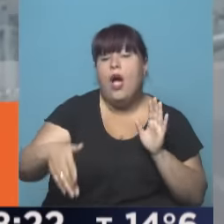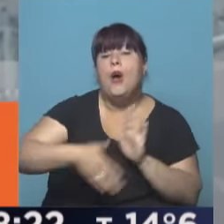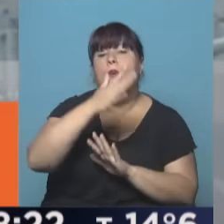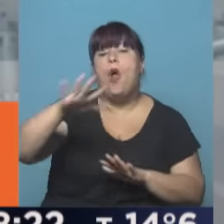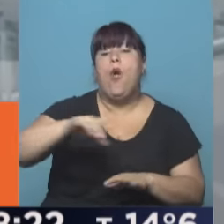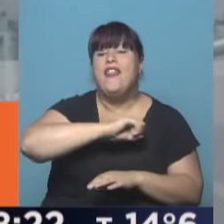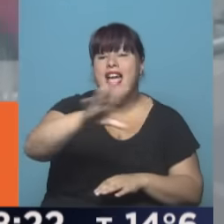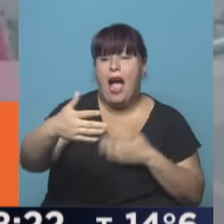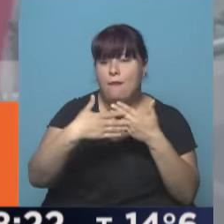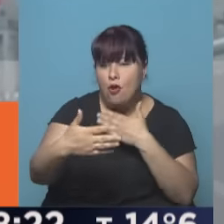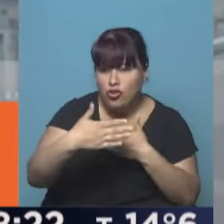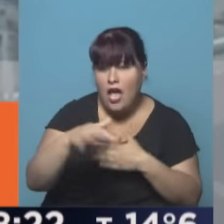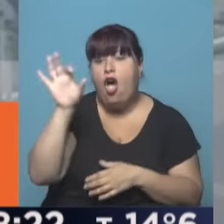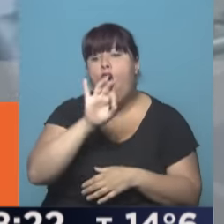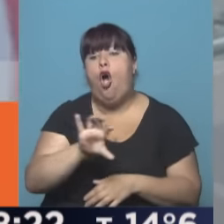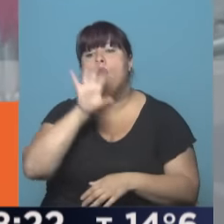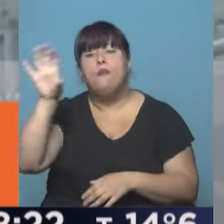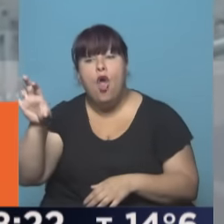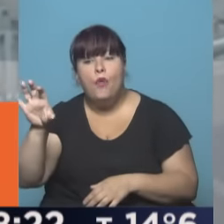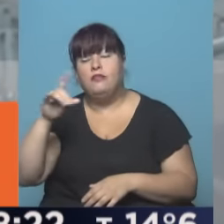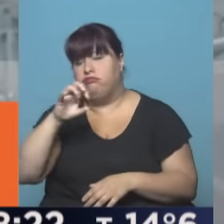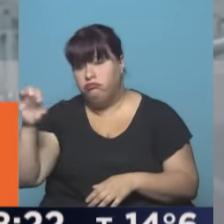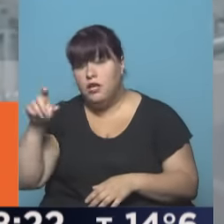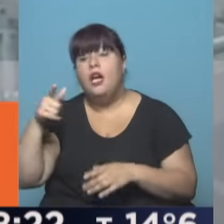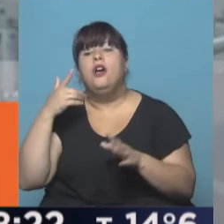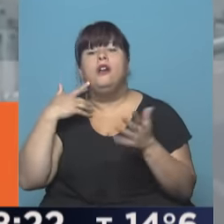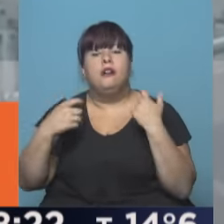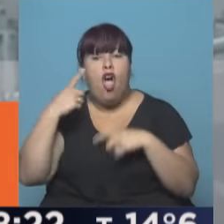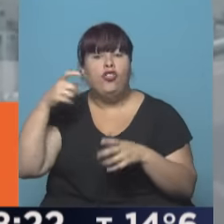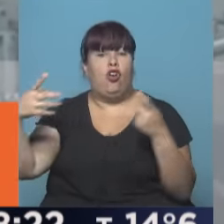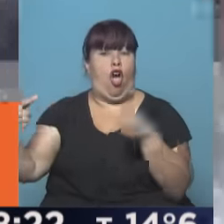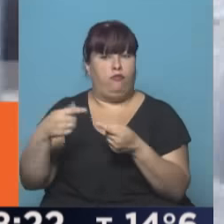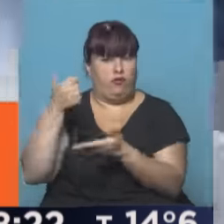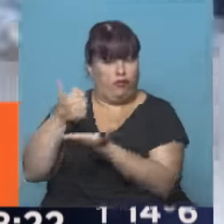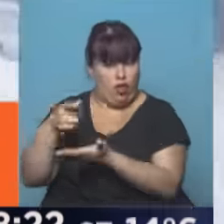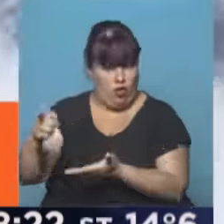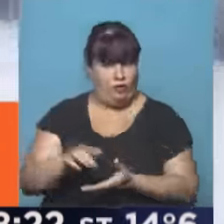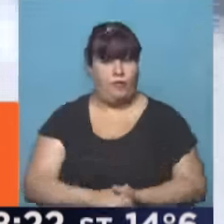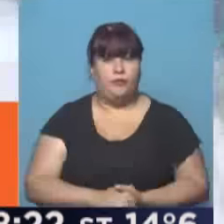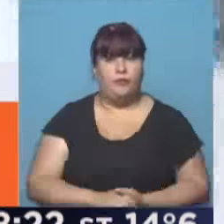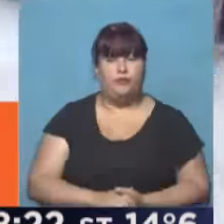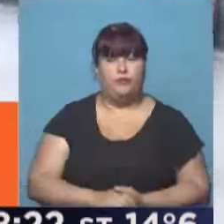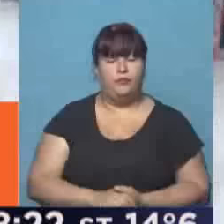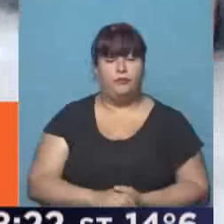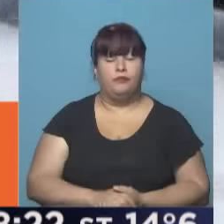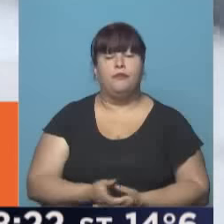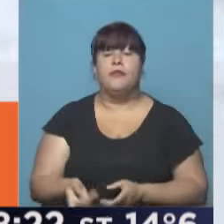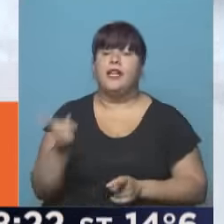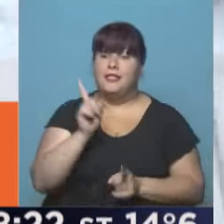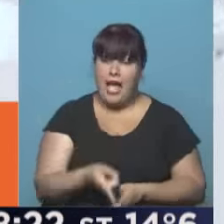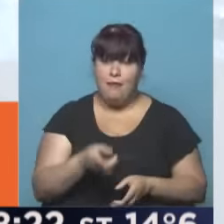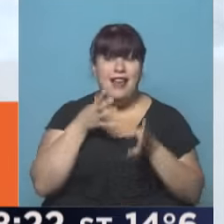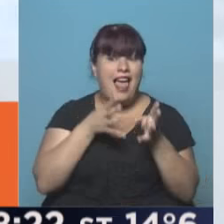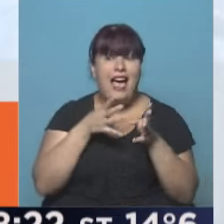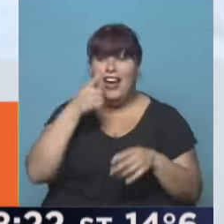zonas rurales próximas o a la provincia de Idlib, bajo control de la oposición. En paralelo, la